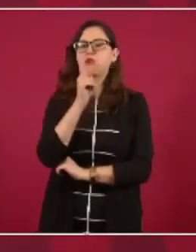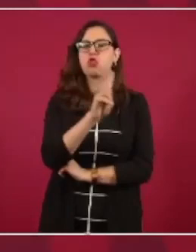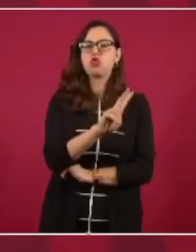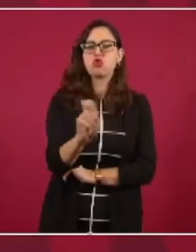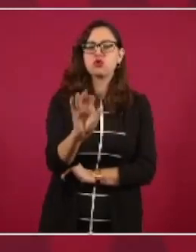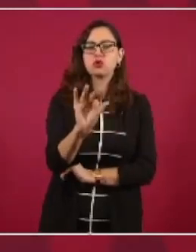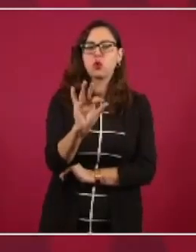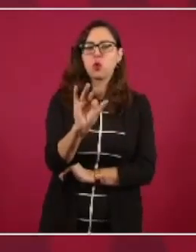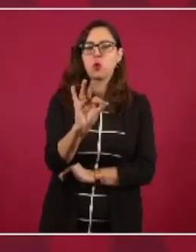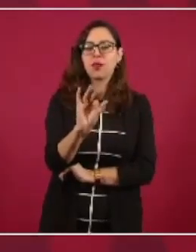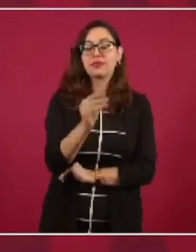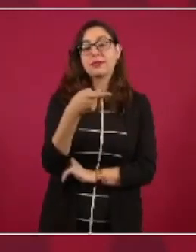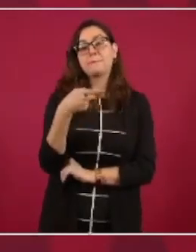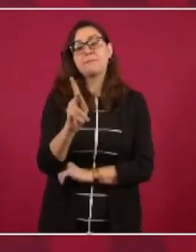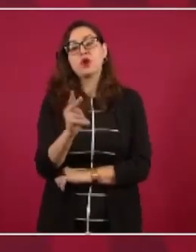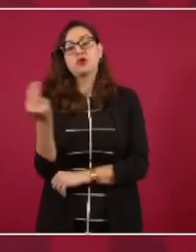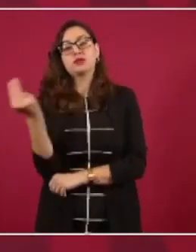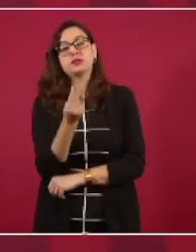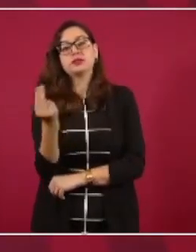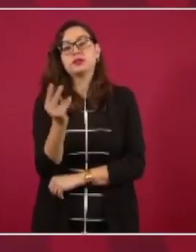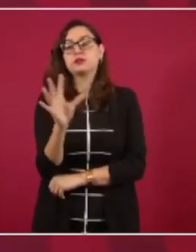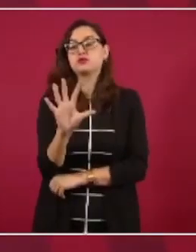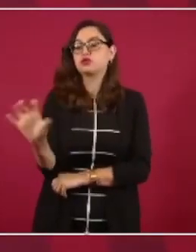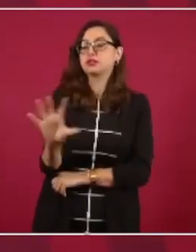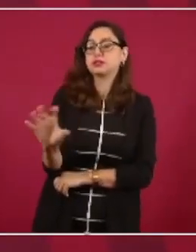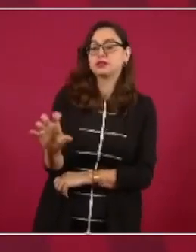pero necesitamos 500.